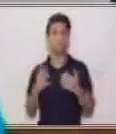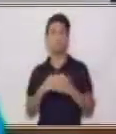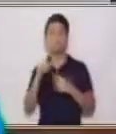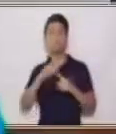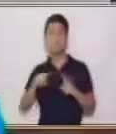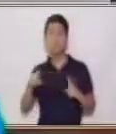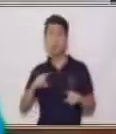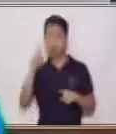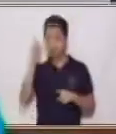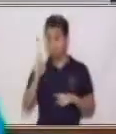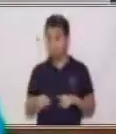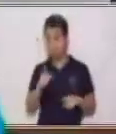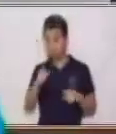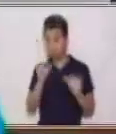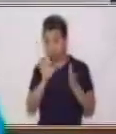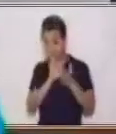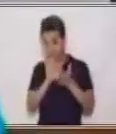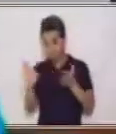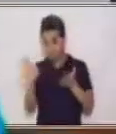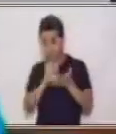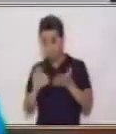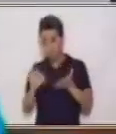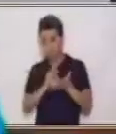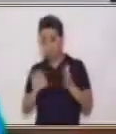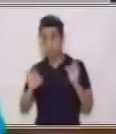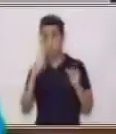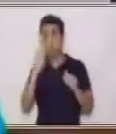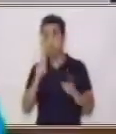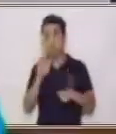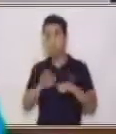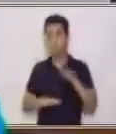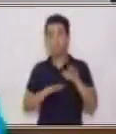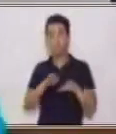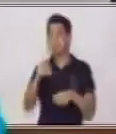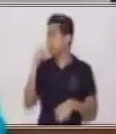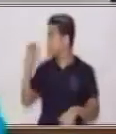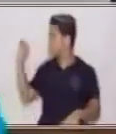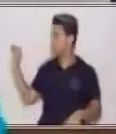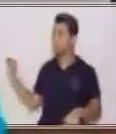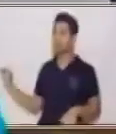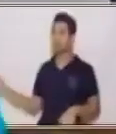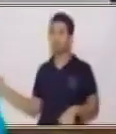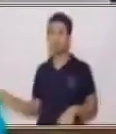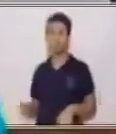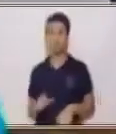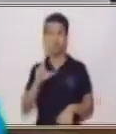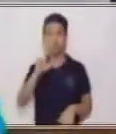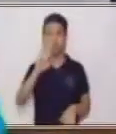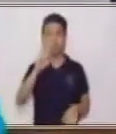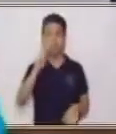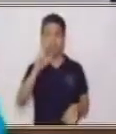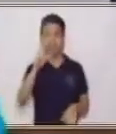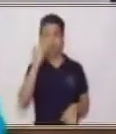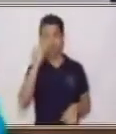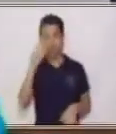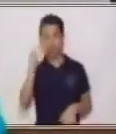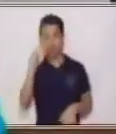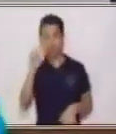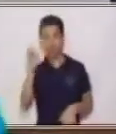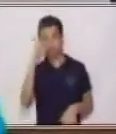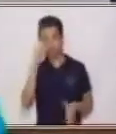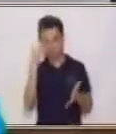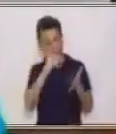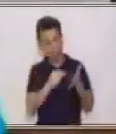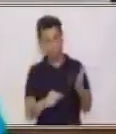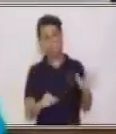para poder planificarla, ya tienes aquí cuáles son las cualidades, qué es lo que deberías de ir llevando por el momento y qué es parte de